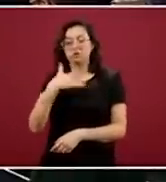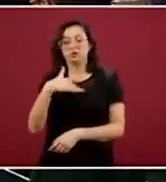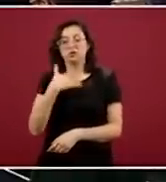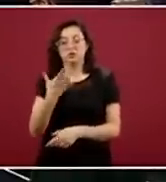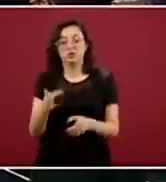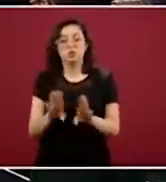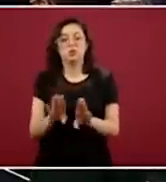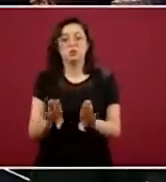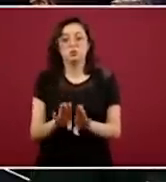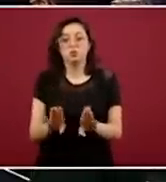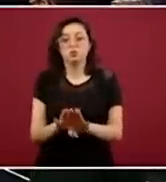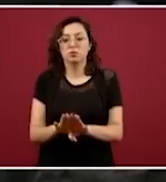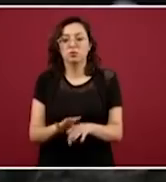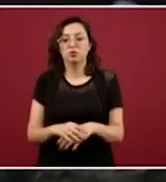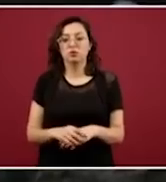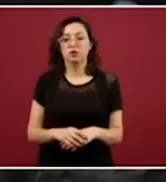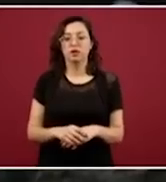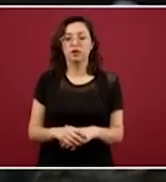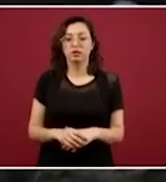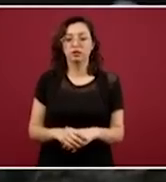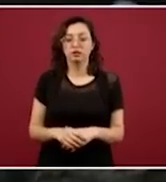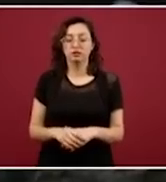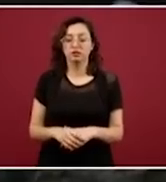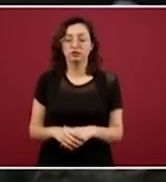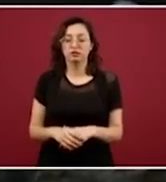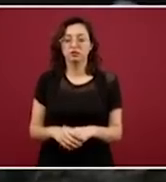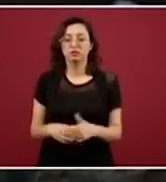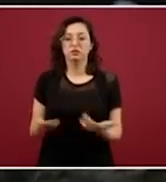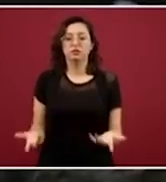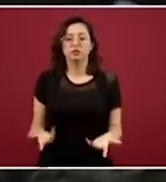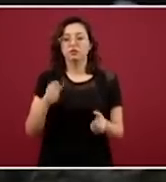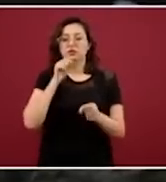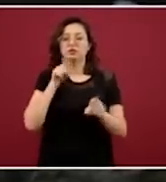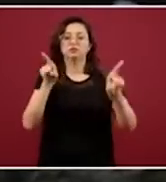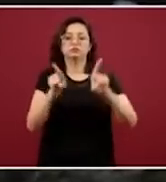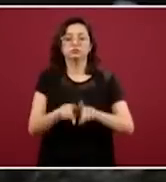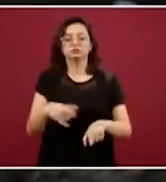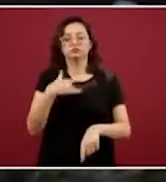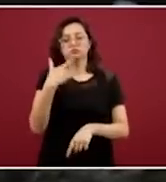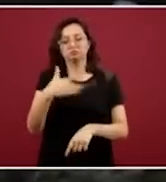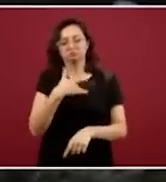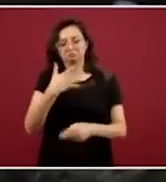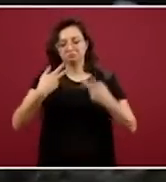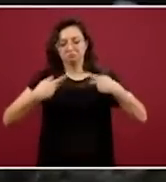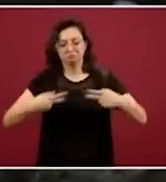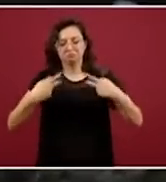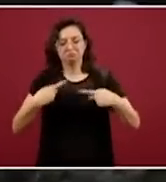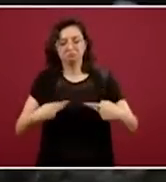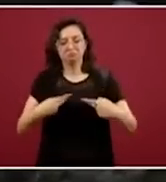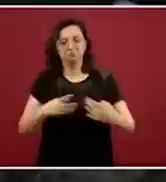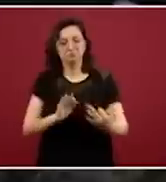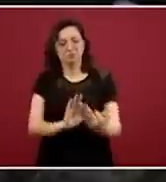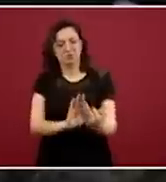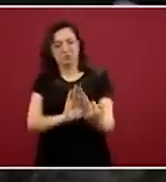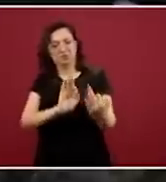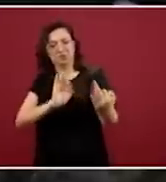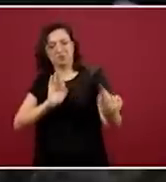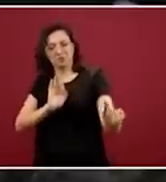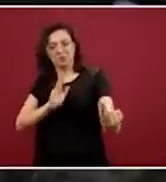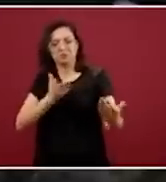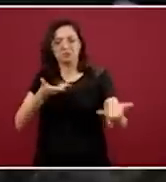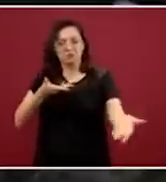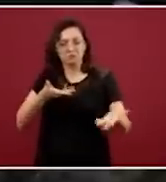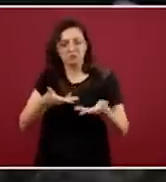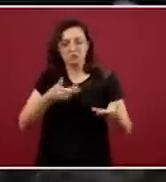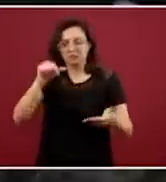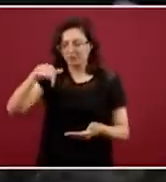ser? También pues ayer se hablaba de esta sana distancia que debe de existir desde las conferencias de prensa, desde